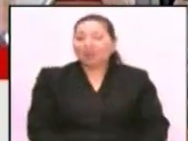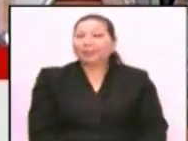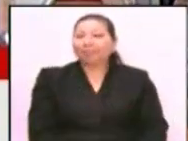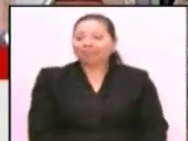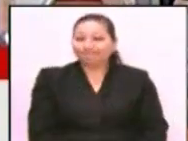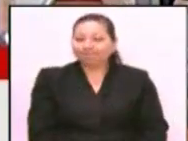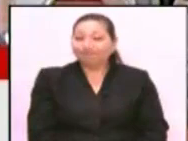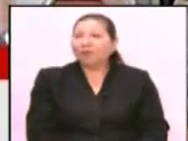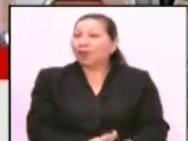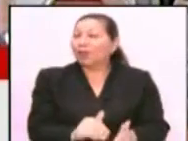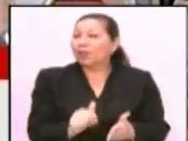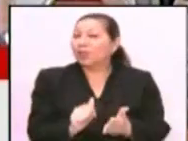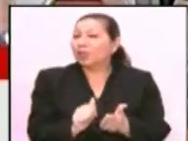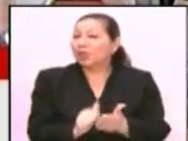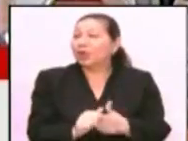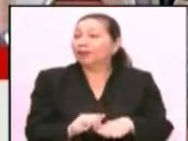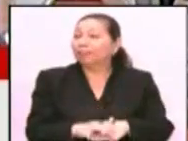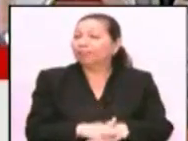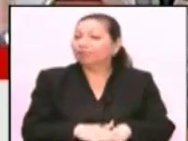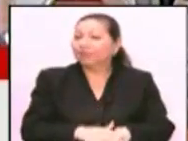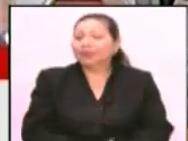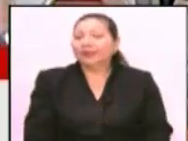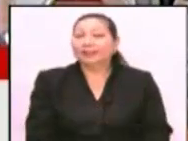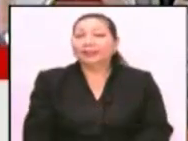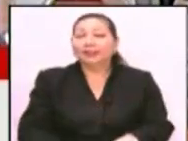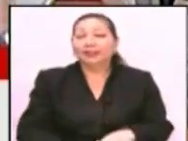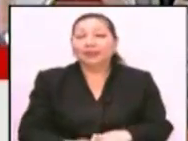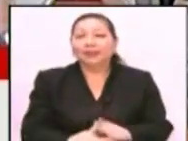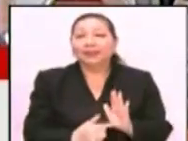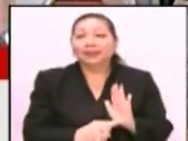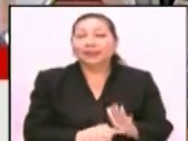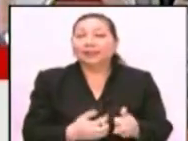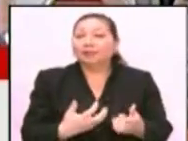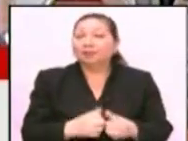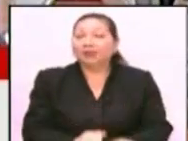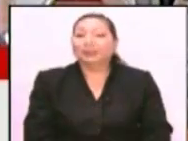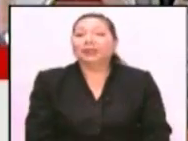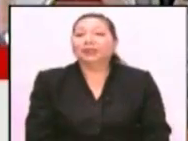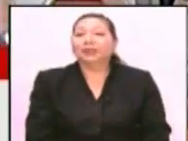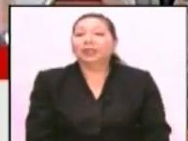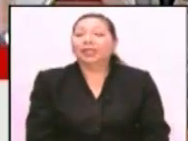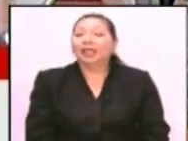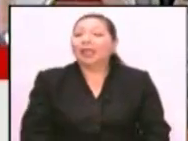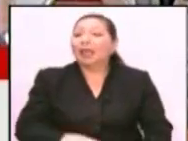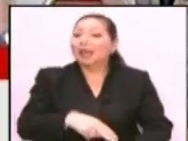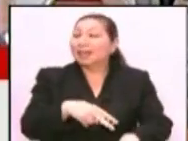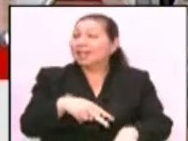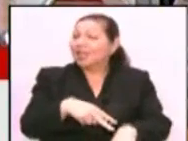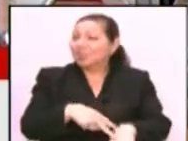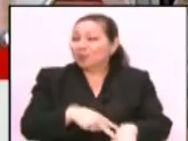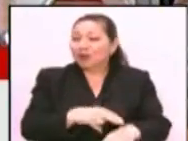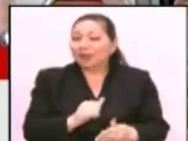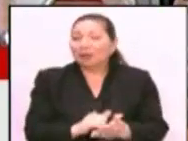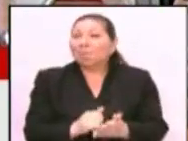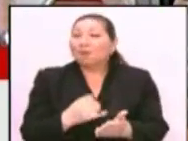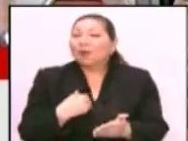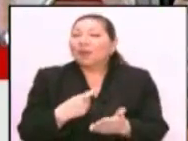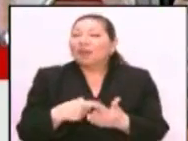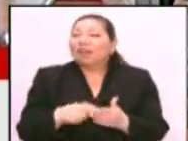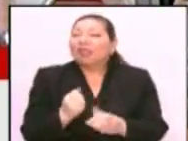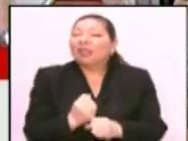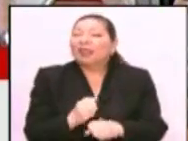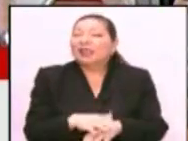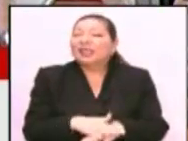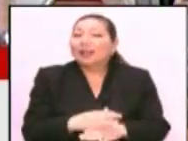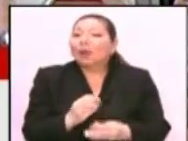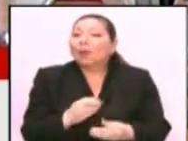cierto? Todos los planes, los convenios tienen que presentar a las empresas, personas naturales o jurídicas, su plan de trabajo, con qué interno tiene que